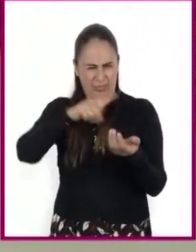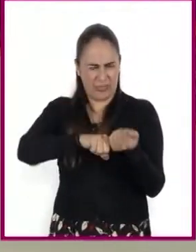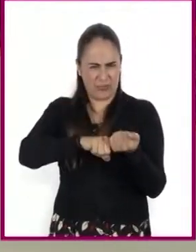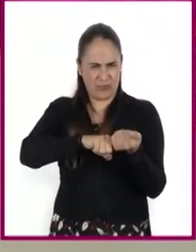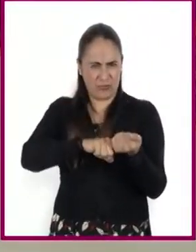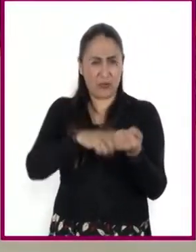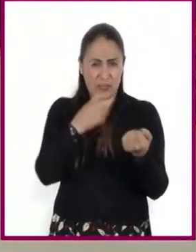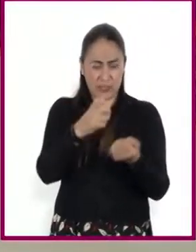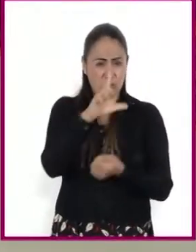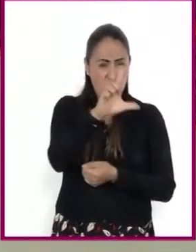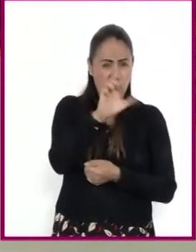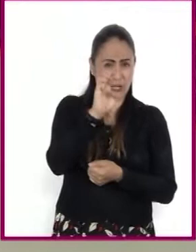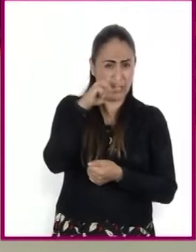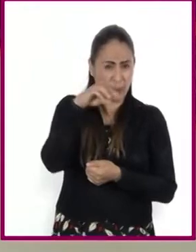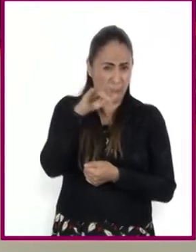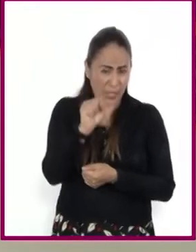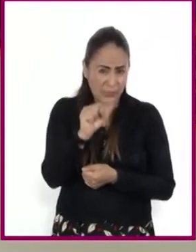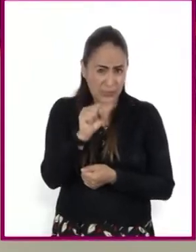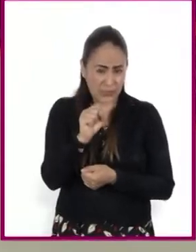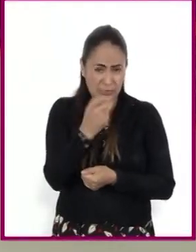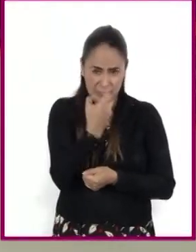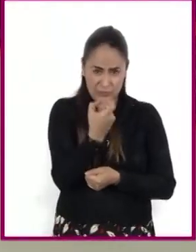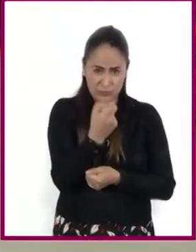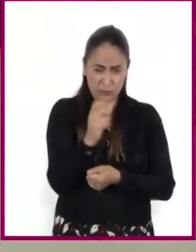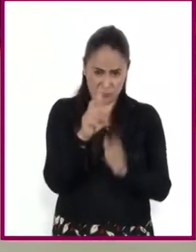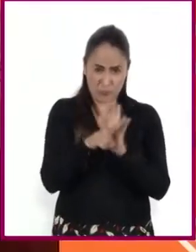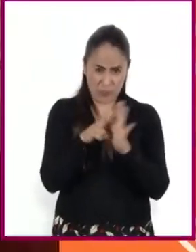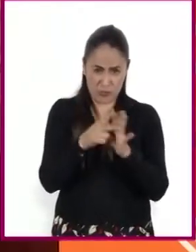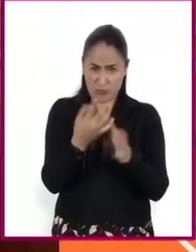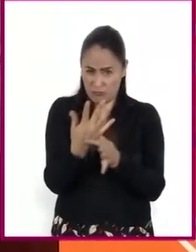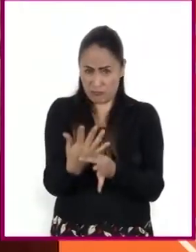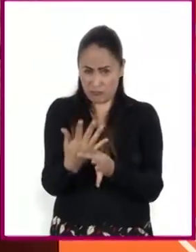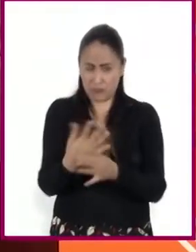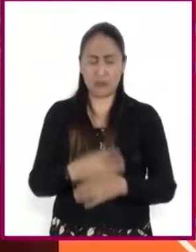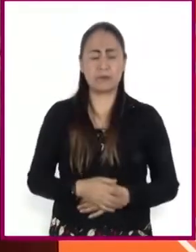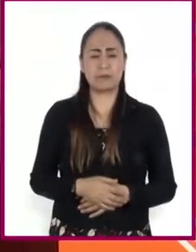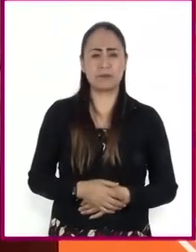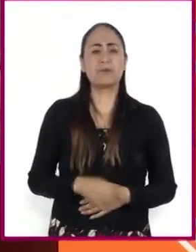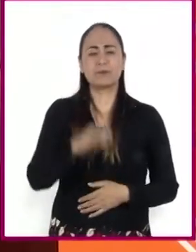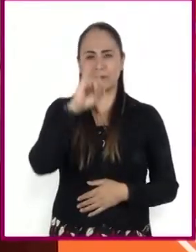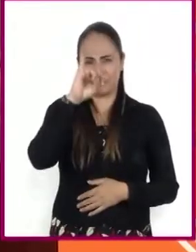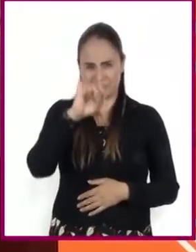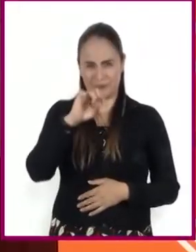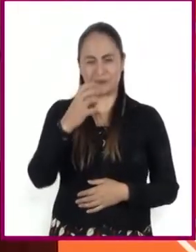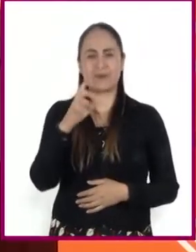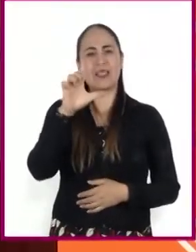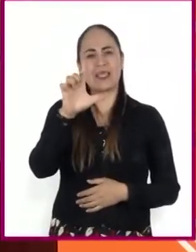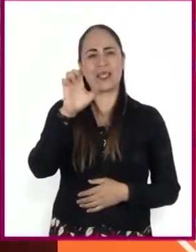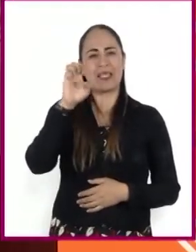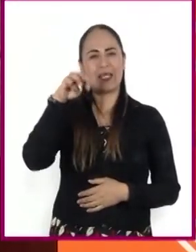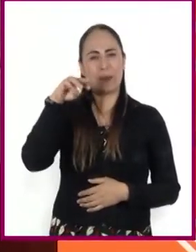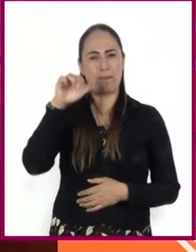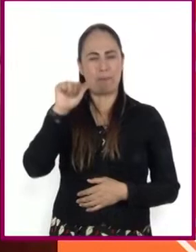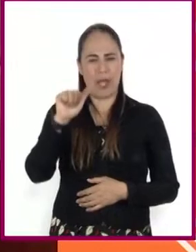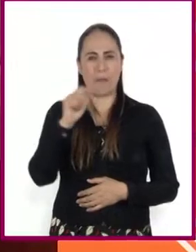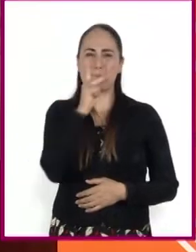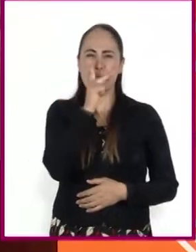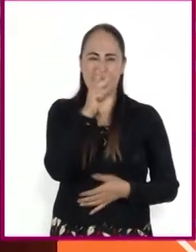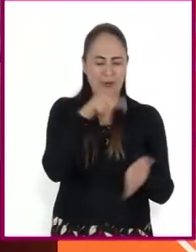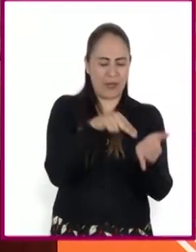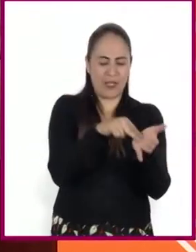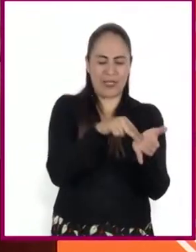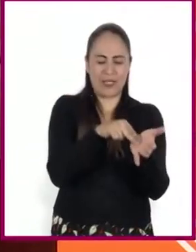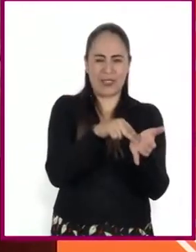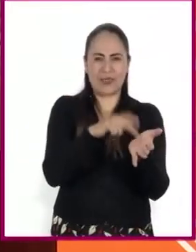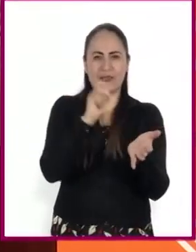son los lemas o entradas que menciona el video, ¿cierto? Así es. Estos lemas o entradas son los conceptos